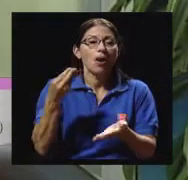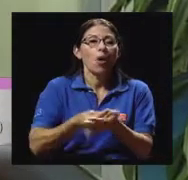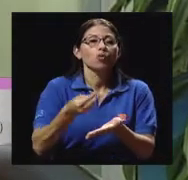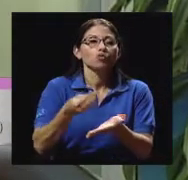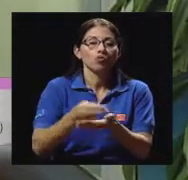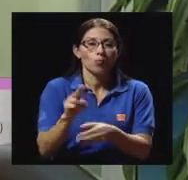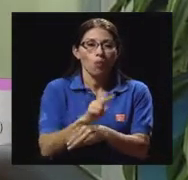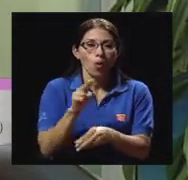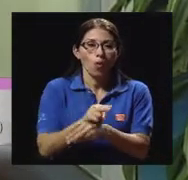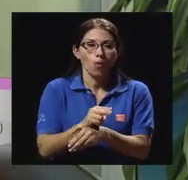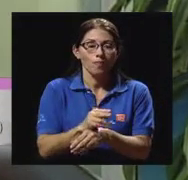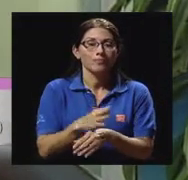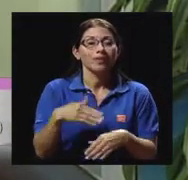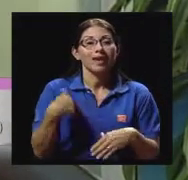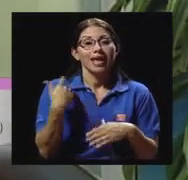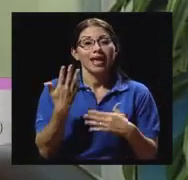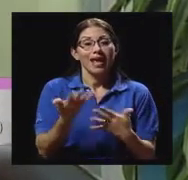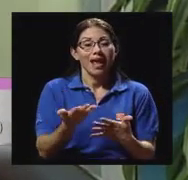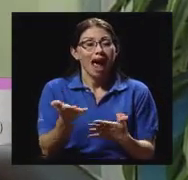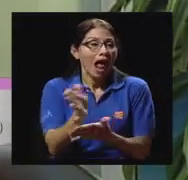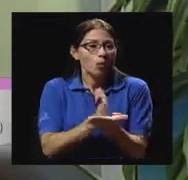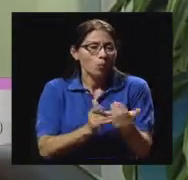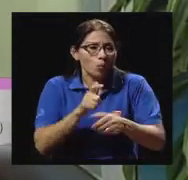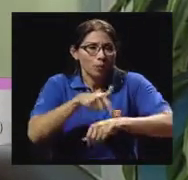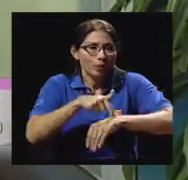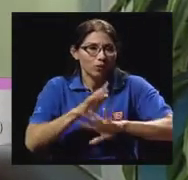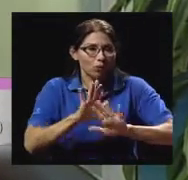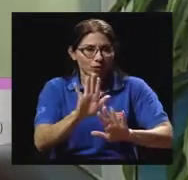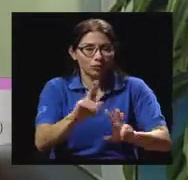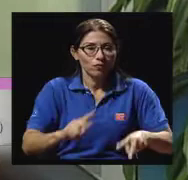vez en la vida. Consumo